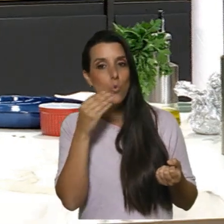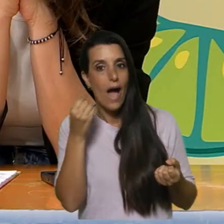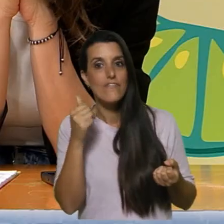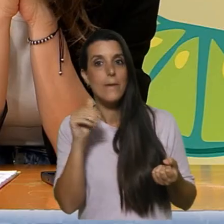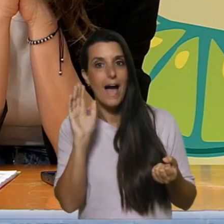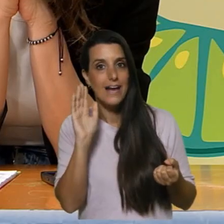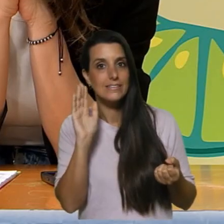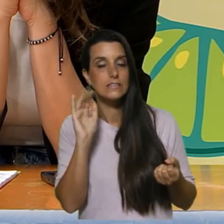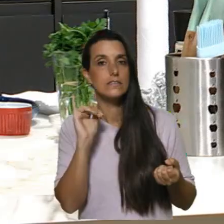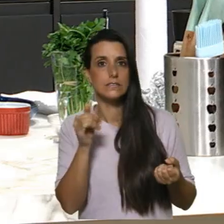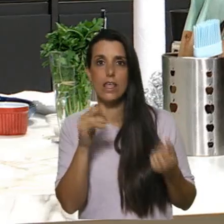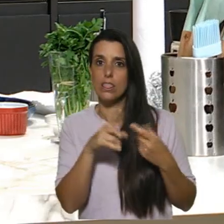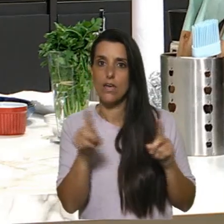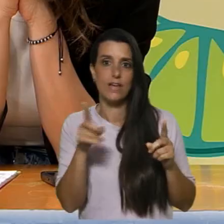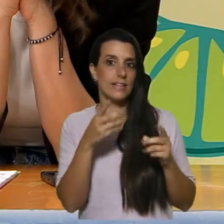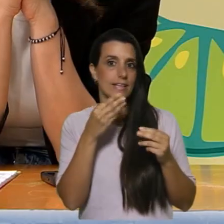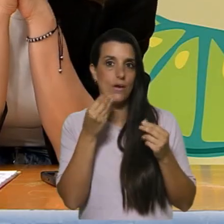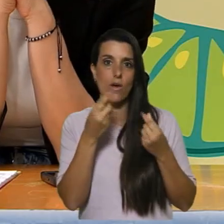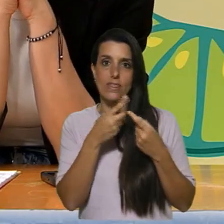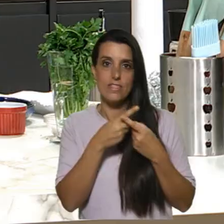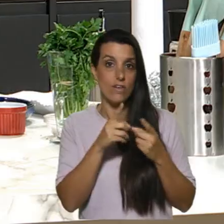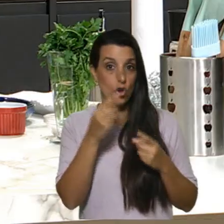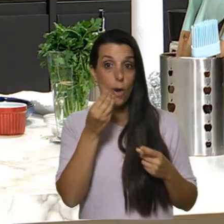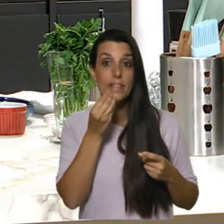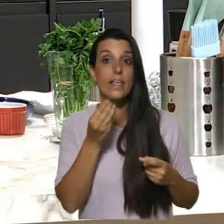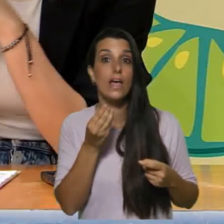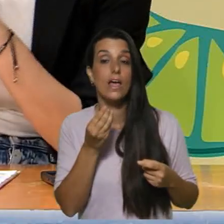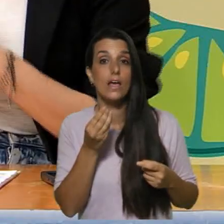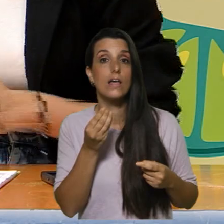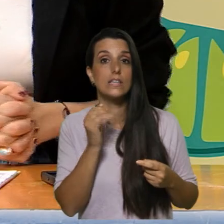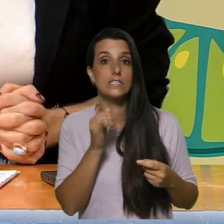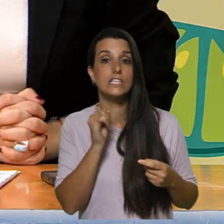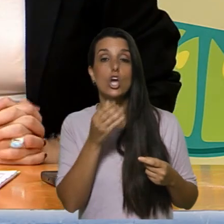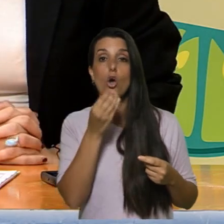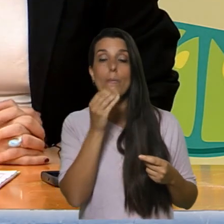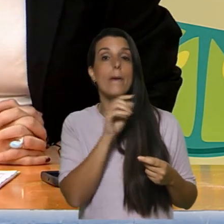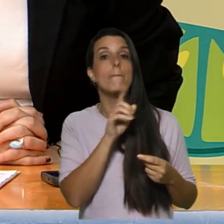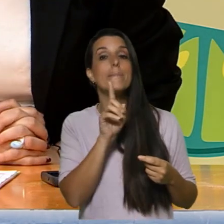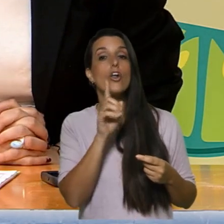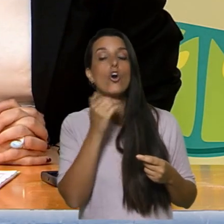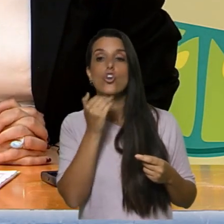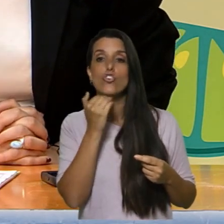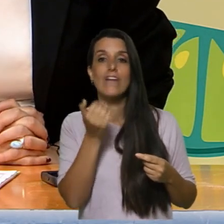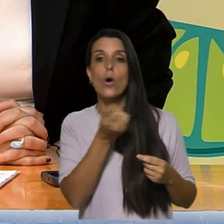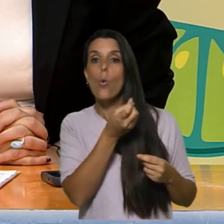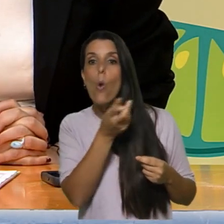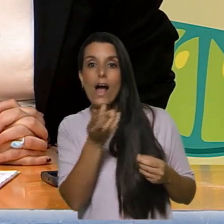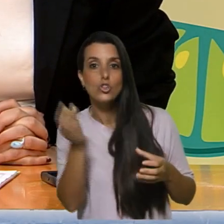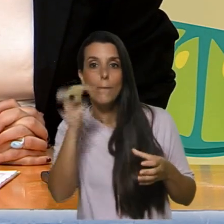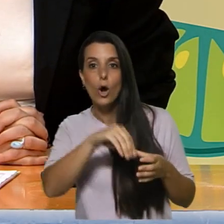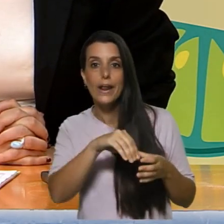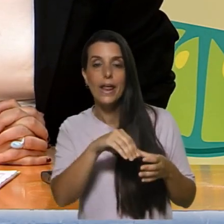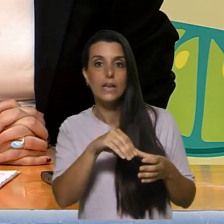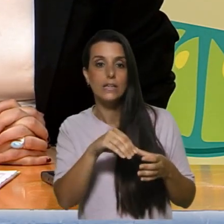digo. Es otro sabor. ¿Lo probaste alguna vez? Sí, lo he probado. No sabía si la cantidad, para una cantidad